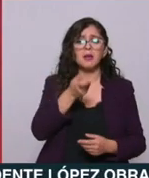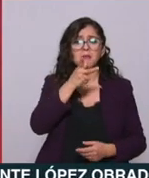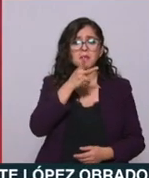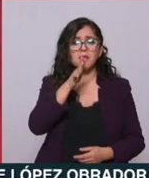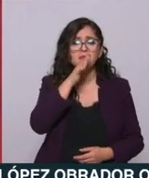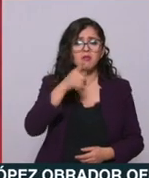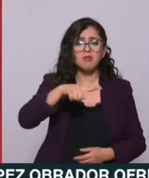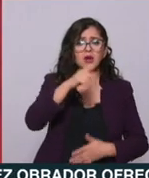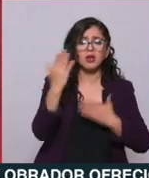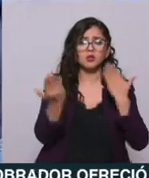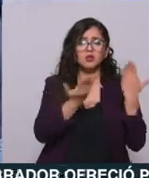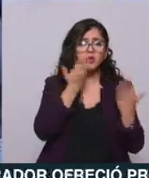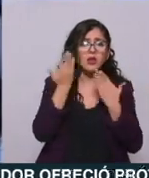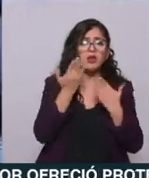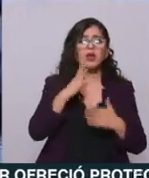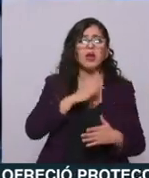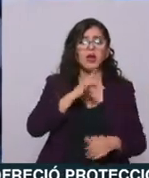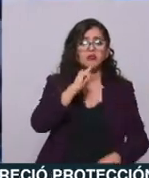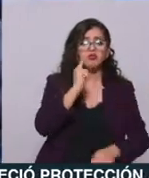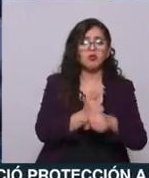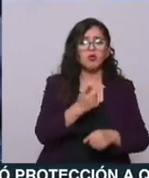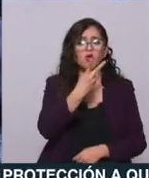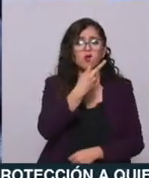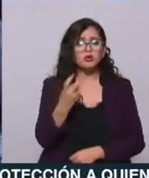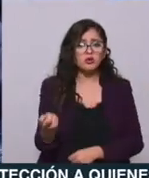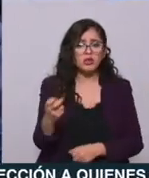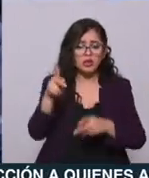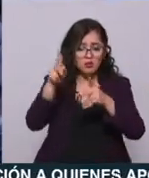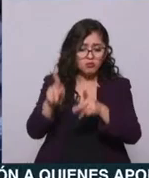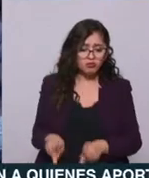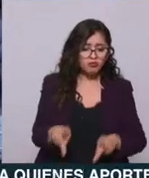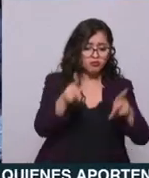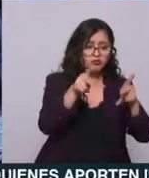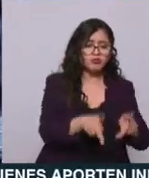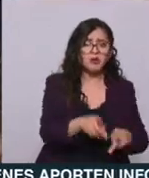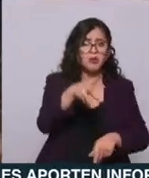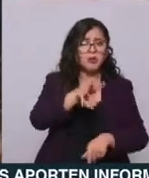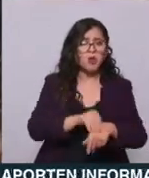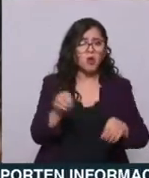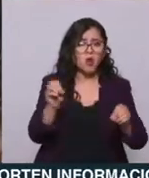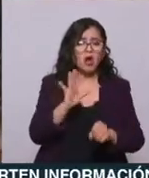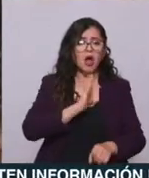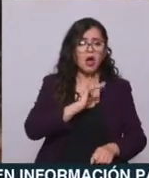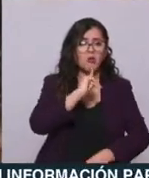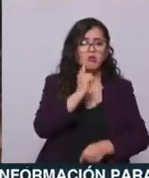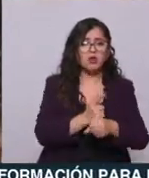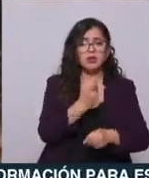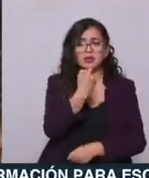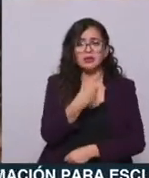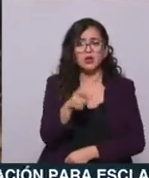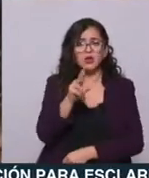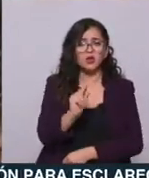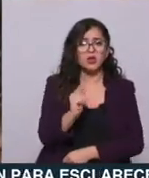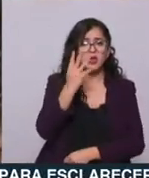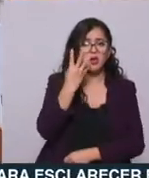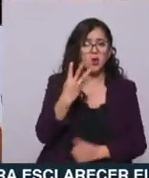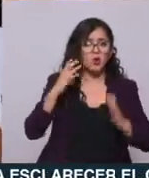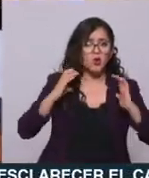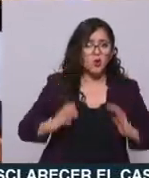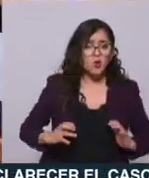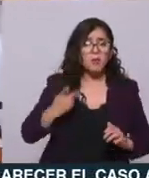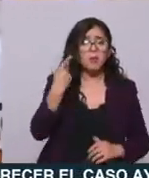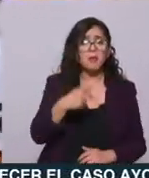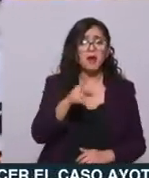los estudiantes, se localizaron más de 200 fosas clandestinas en las que se encontraron 184 cuerpos, de los